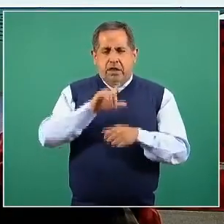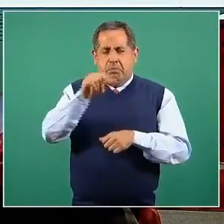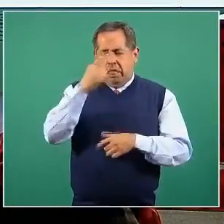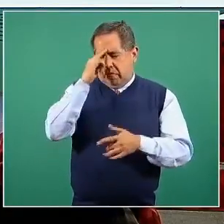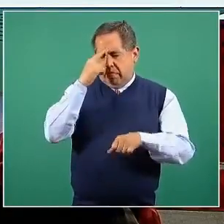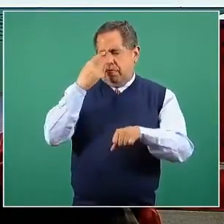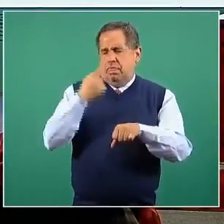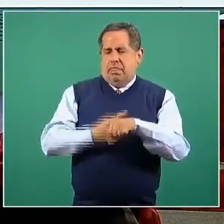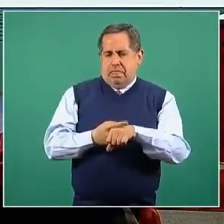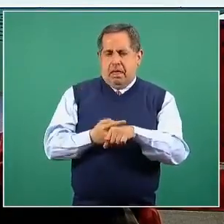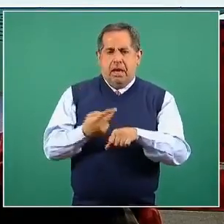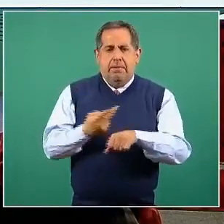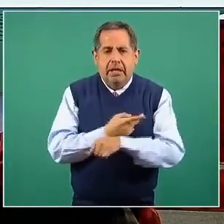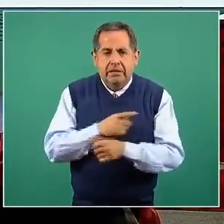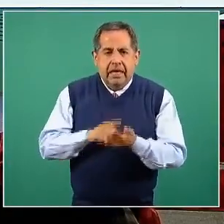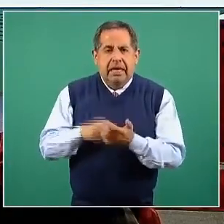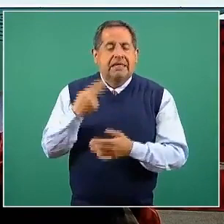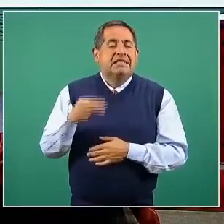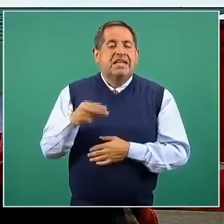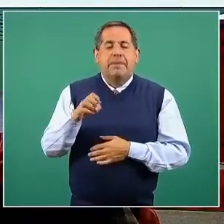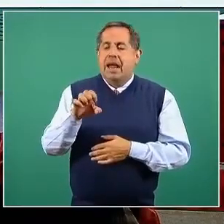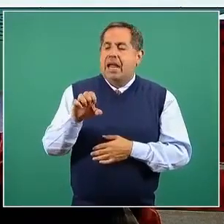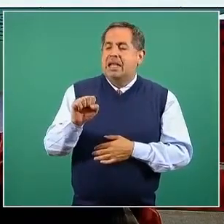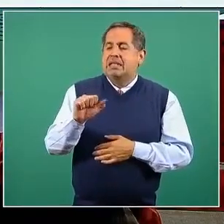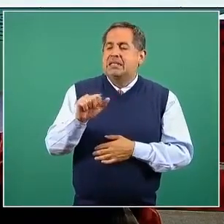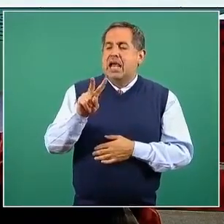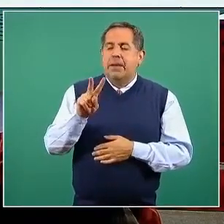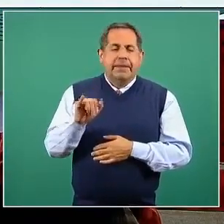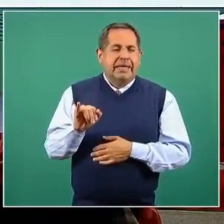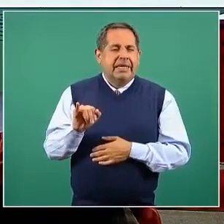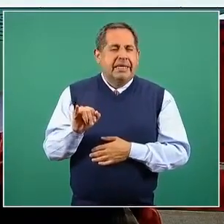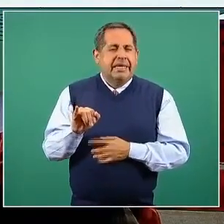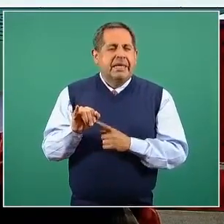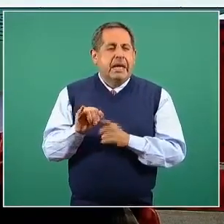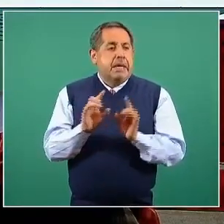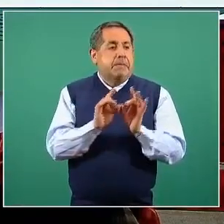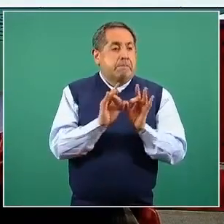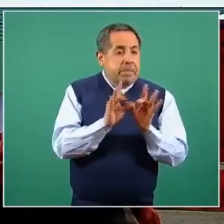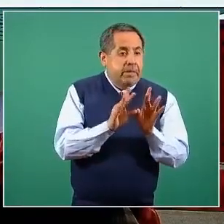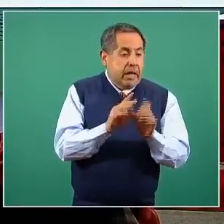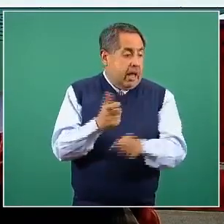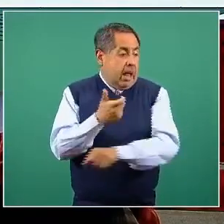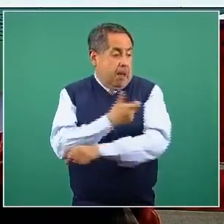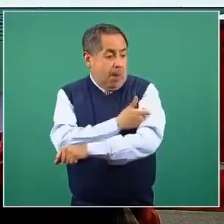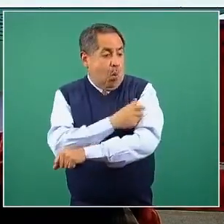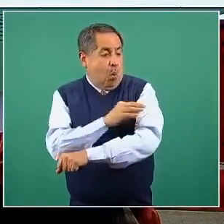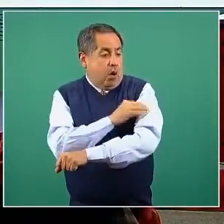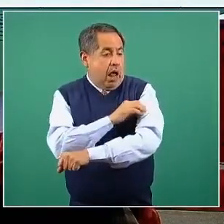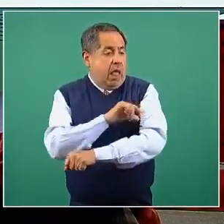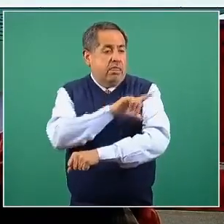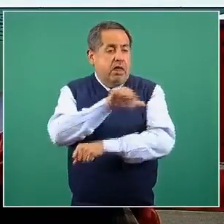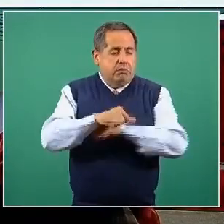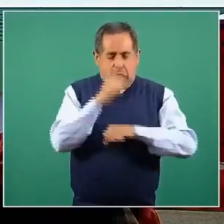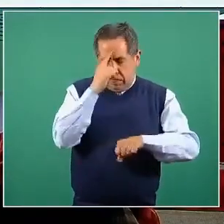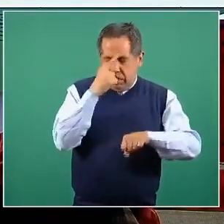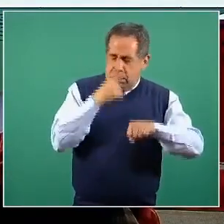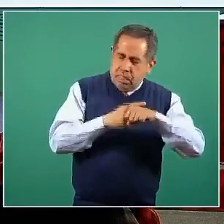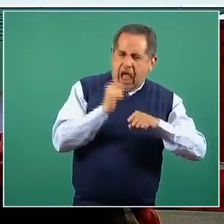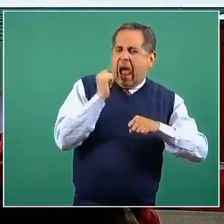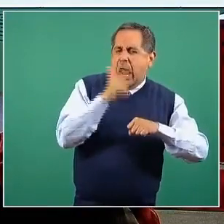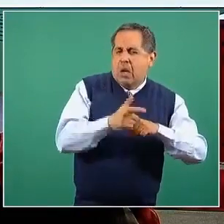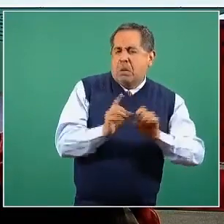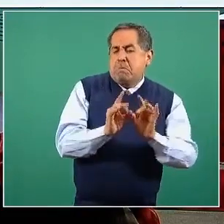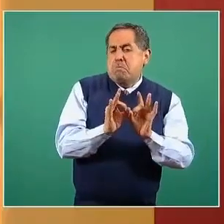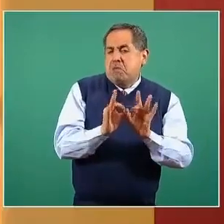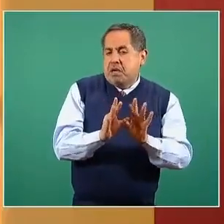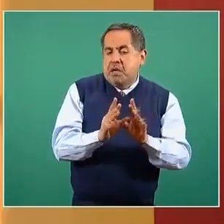simple, ESAVI se llaman técnicamente, eventos supuestamente asociados a vacunación e inmunización. La enorme mayoría